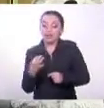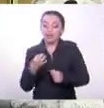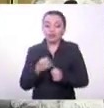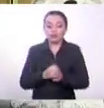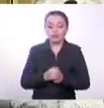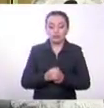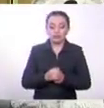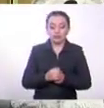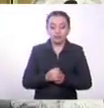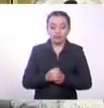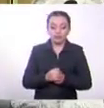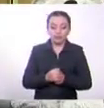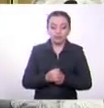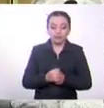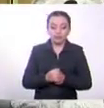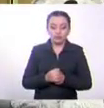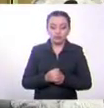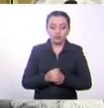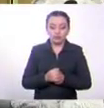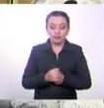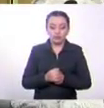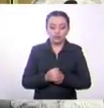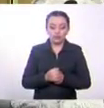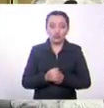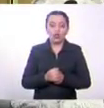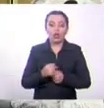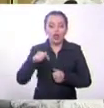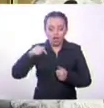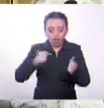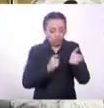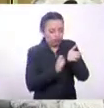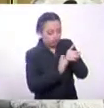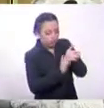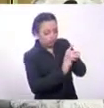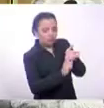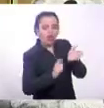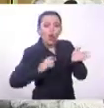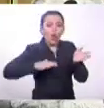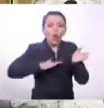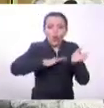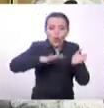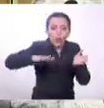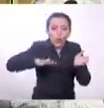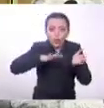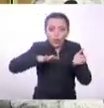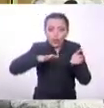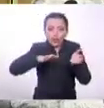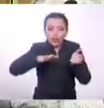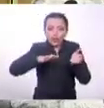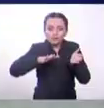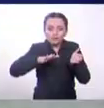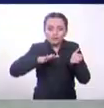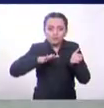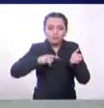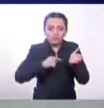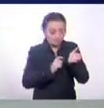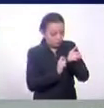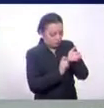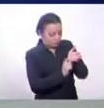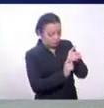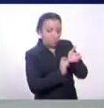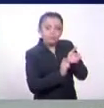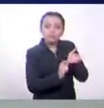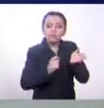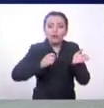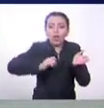y abajo solo traía un lugar, decía lugar, fecha y la hora. Y yo me quedé, es una invitación a una fiesta de cumpleaños y